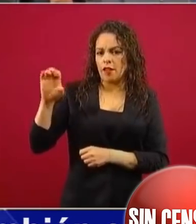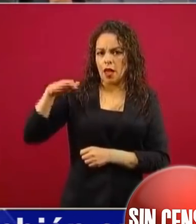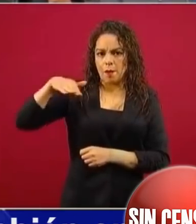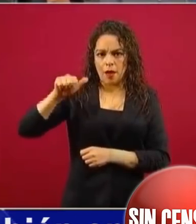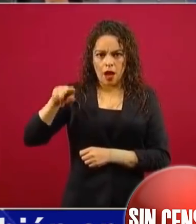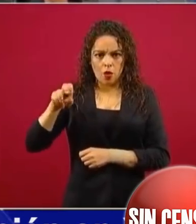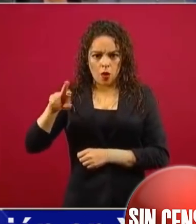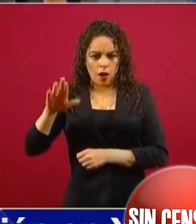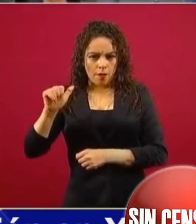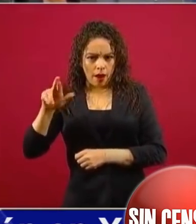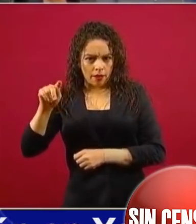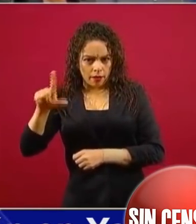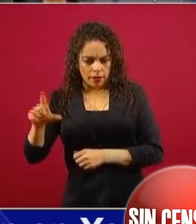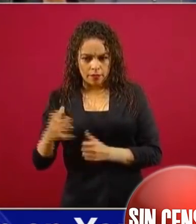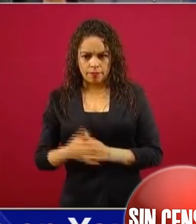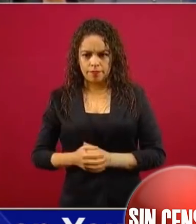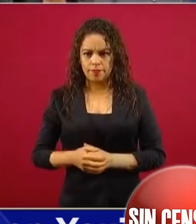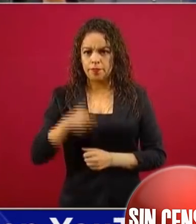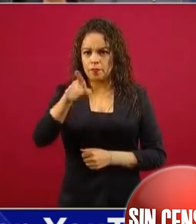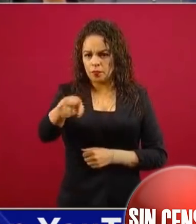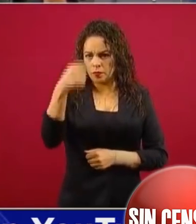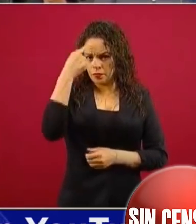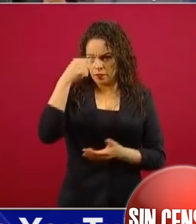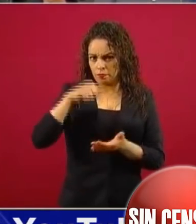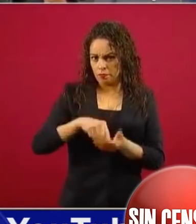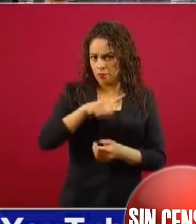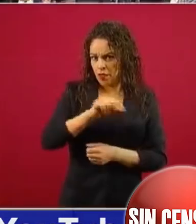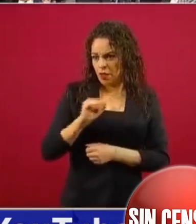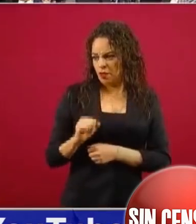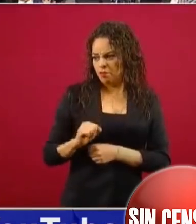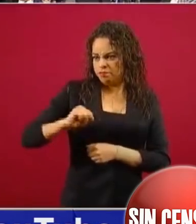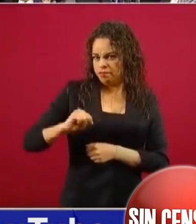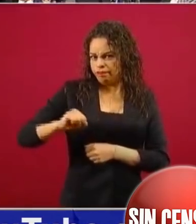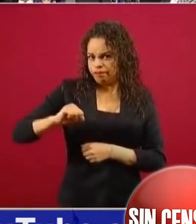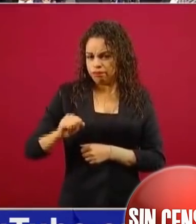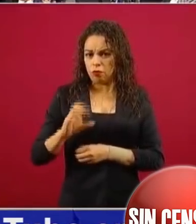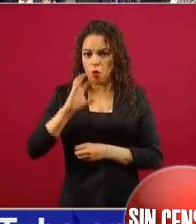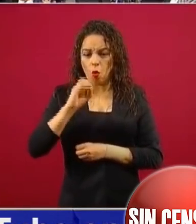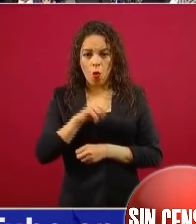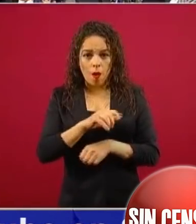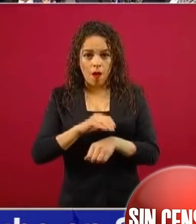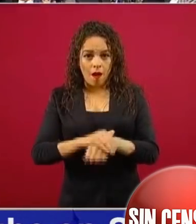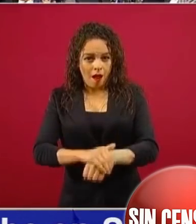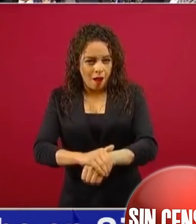lo considera por influyentismo o amiguismo? Sí,